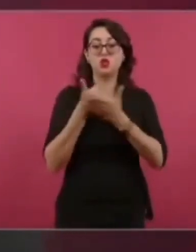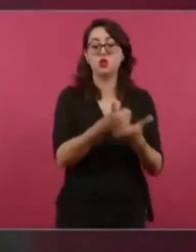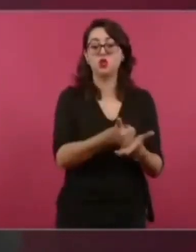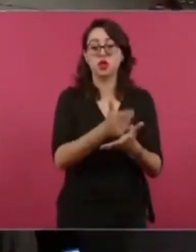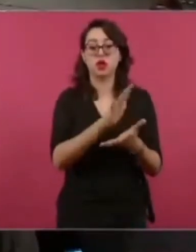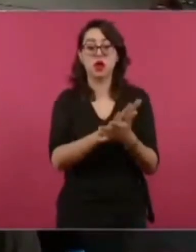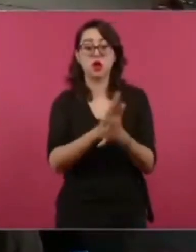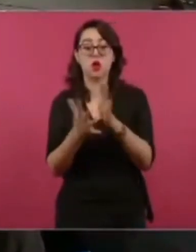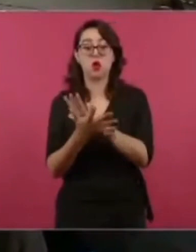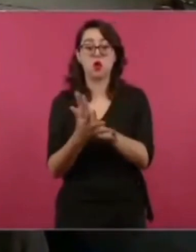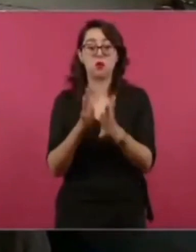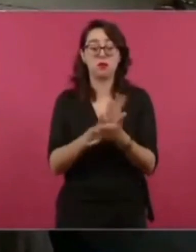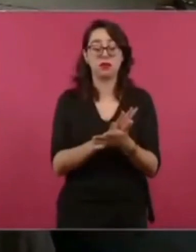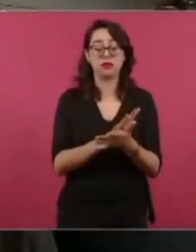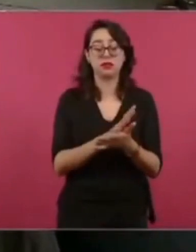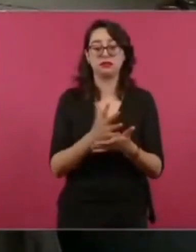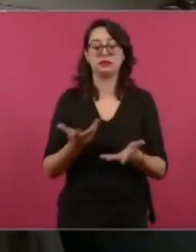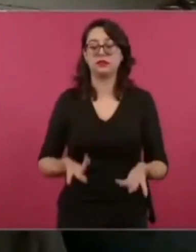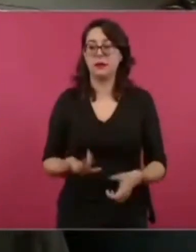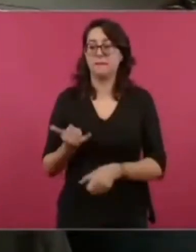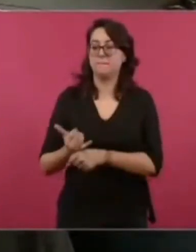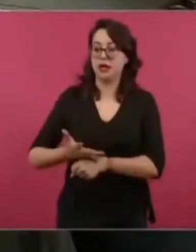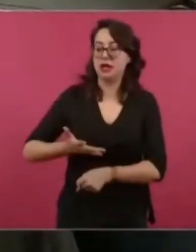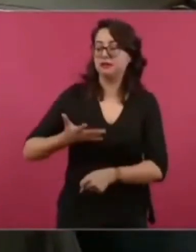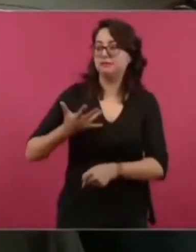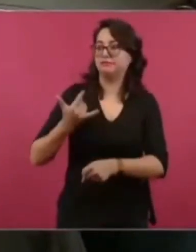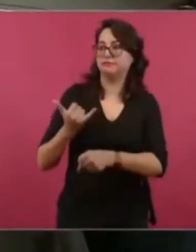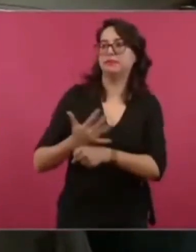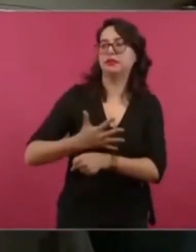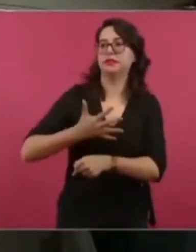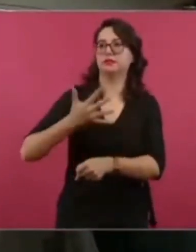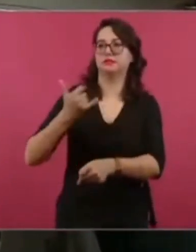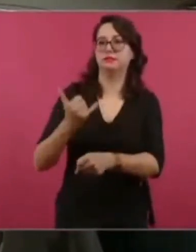que no avance la democracia.